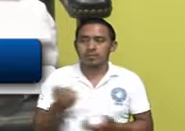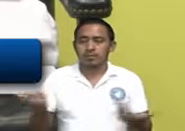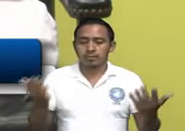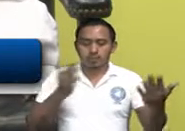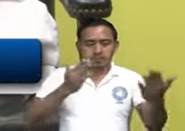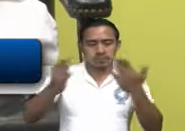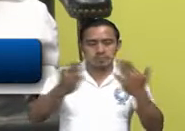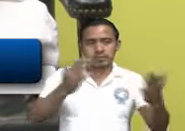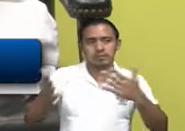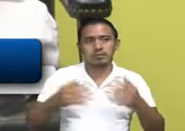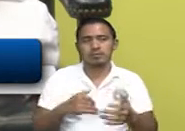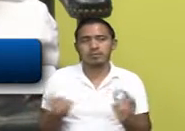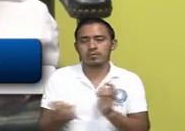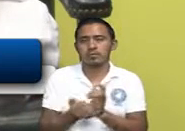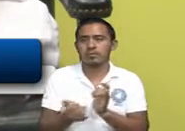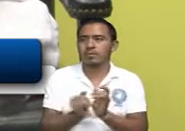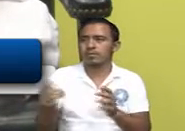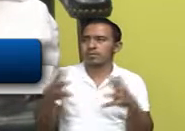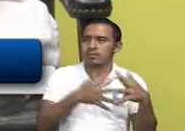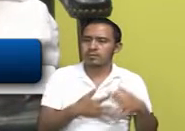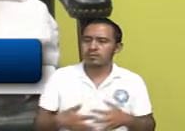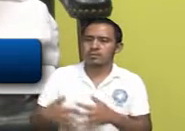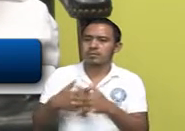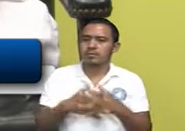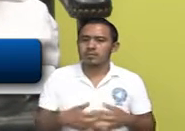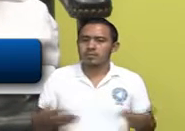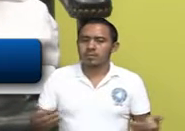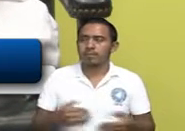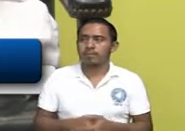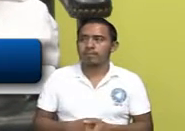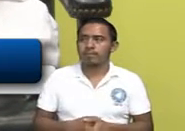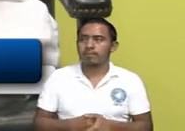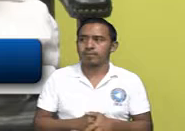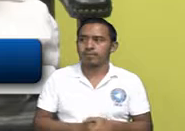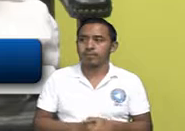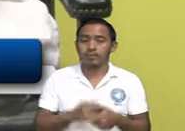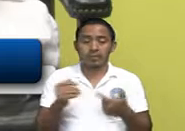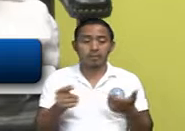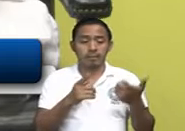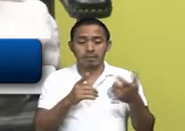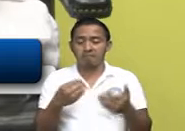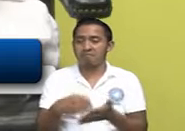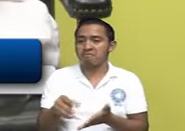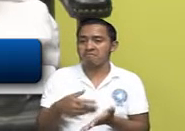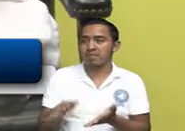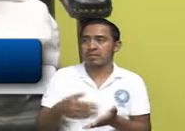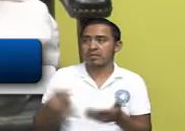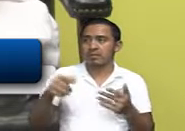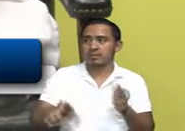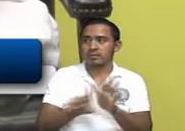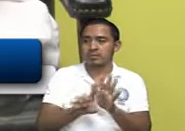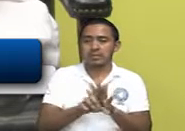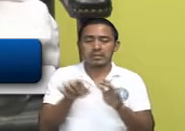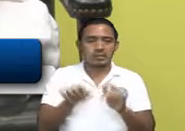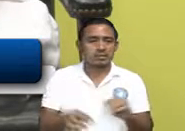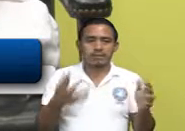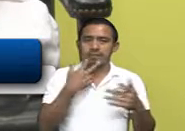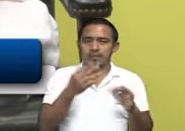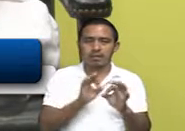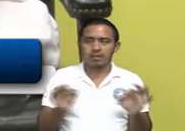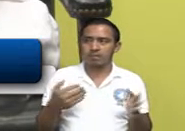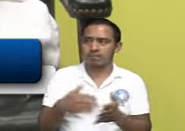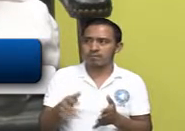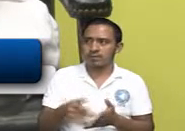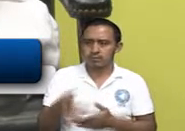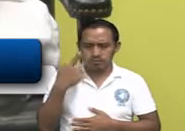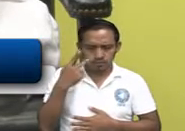comparación, por ejemplo, en países desarrollados como Estados Unidos, es que el acceso a las armas no es abierto a todo el mundo. Es con la ley esta nos ha permitido poder identificar